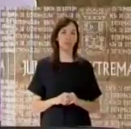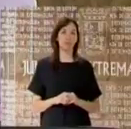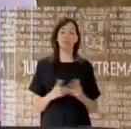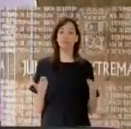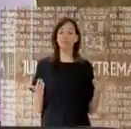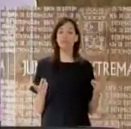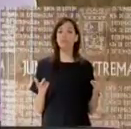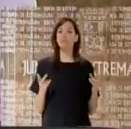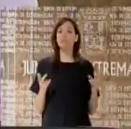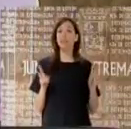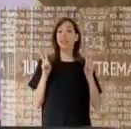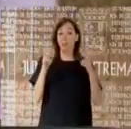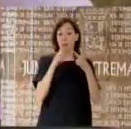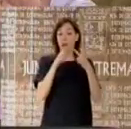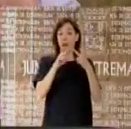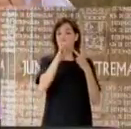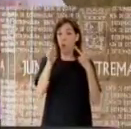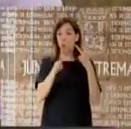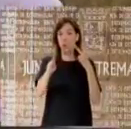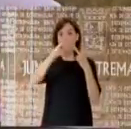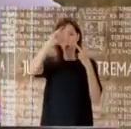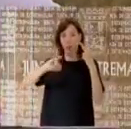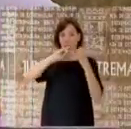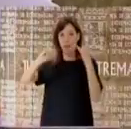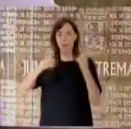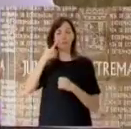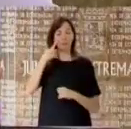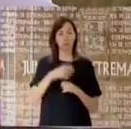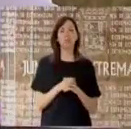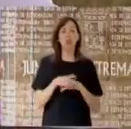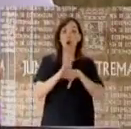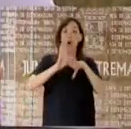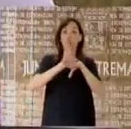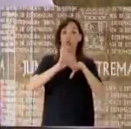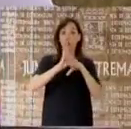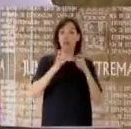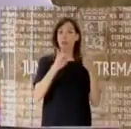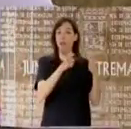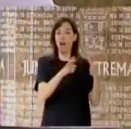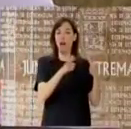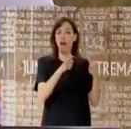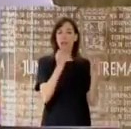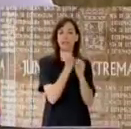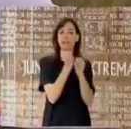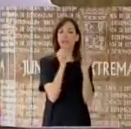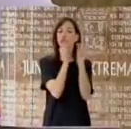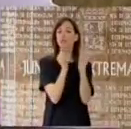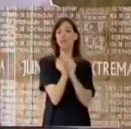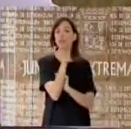En cuanto a las tormentas, mira, la Consejería tiene una forma de trabajar que